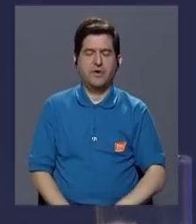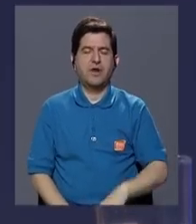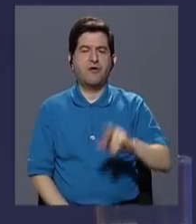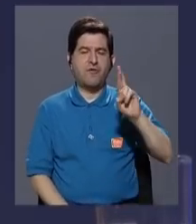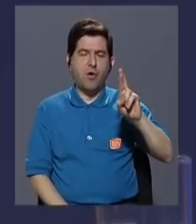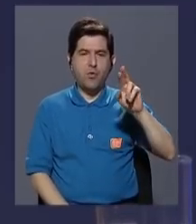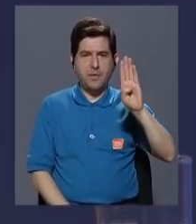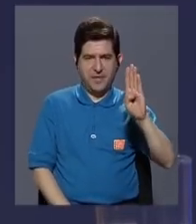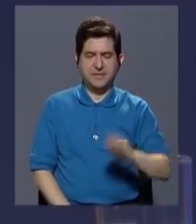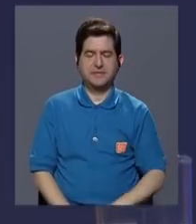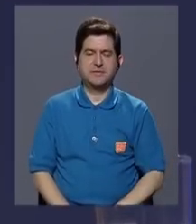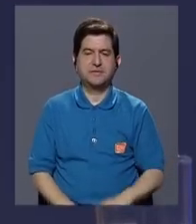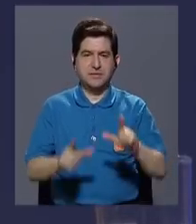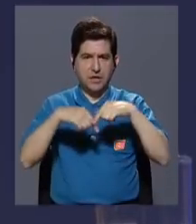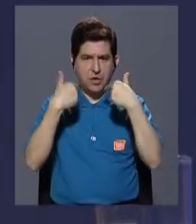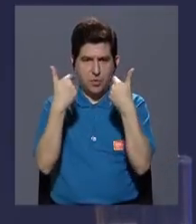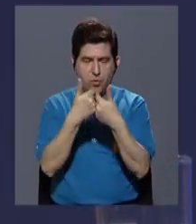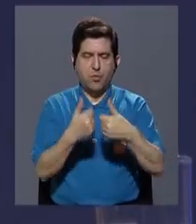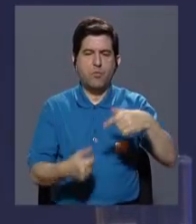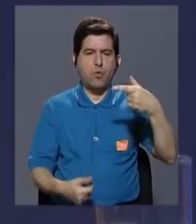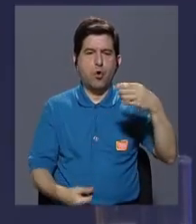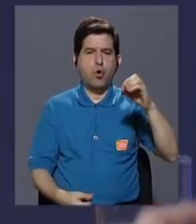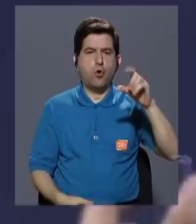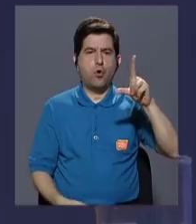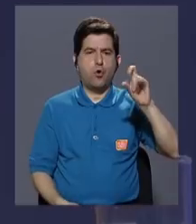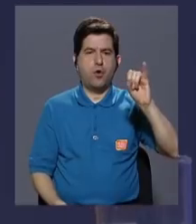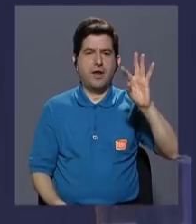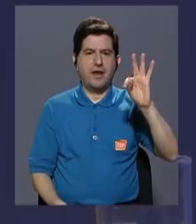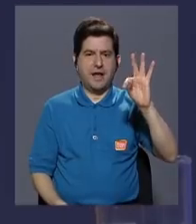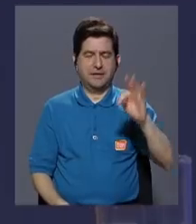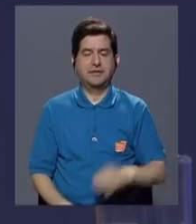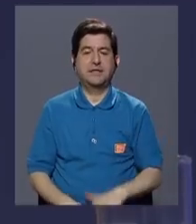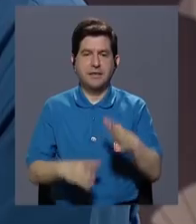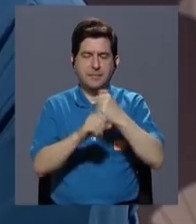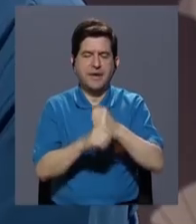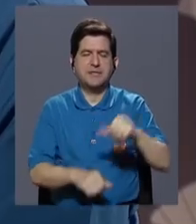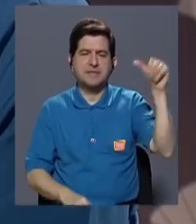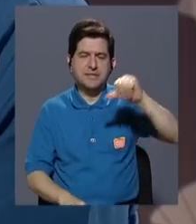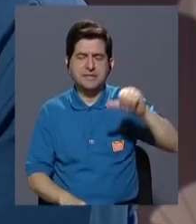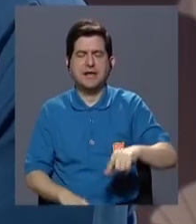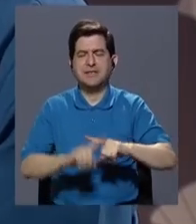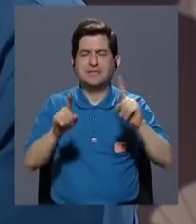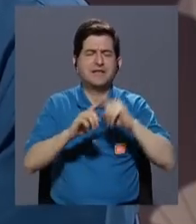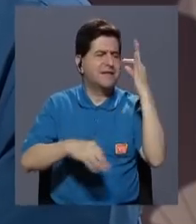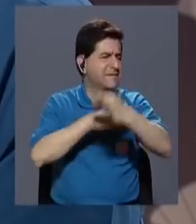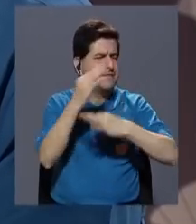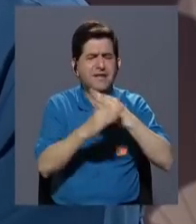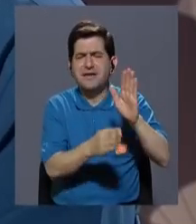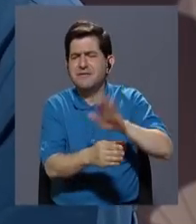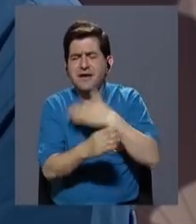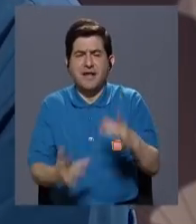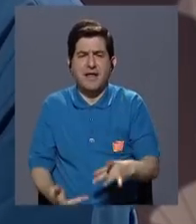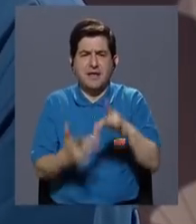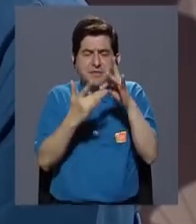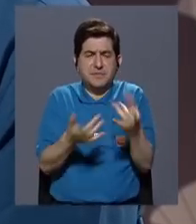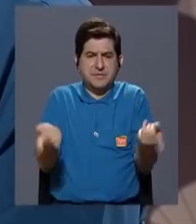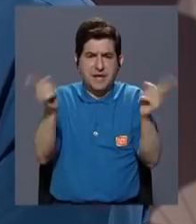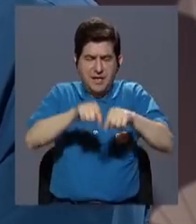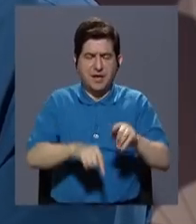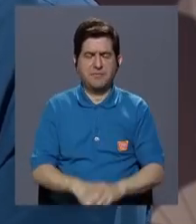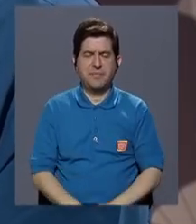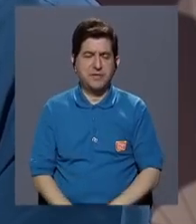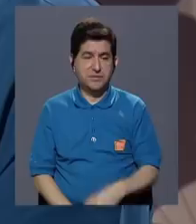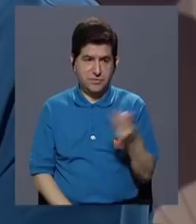orquesta goliat componiendo salsa boleros merengues particularmente el caso de camilo y raúl es muy interesante porque